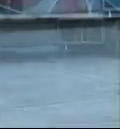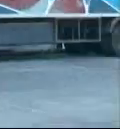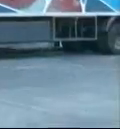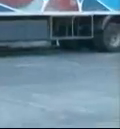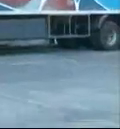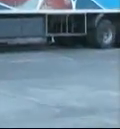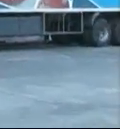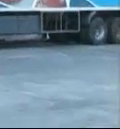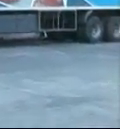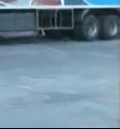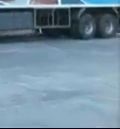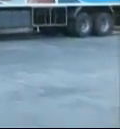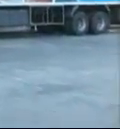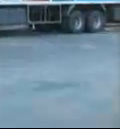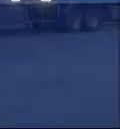mucho.